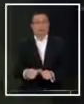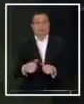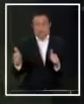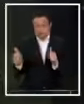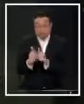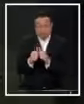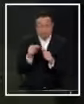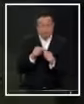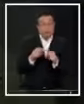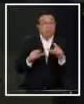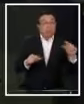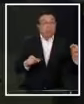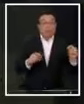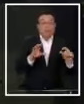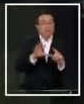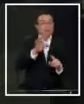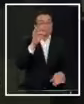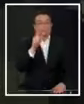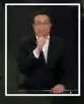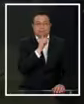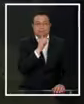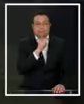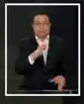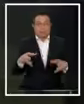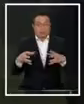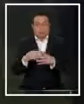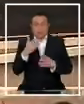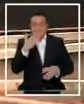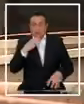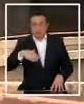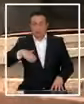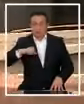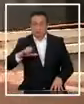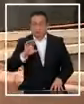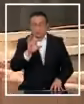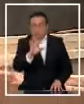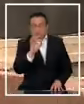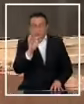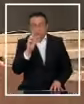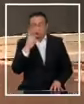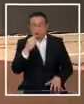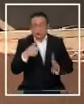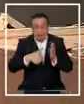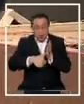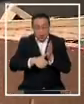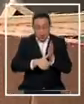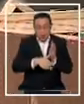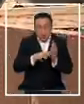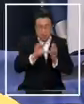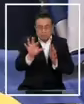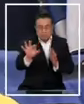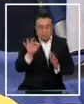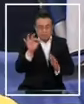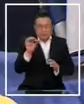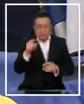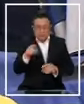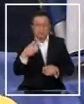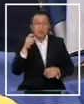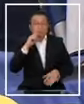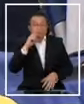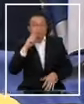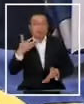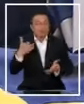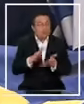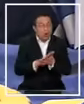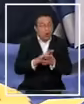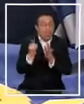aún no es encontrado. La brigada de homicidios de la PDI logró detectar una huella de la víctima, con lo que podrán identificar al